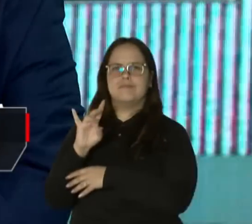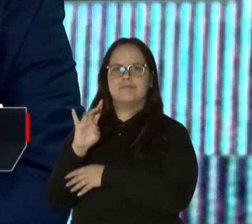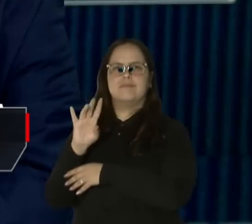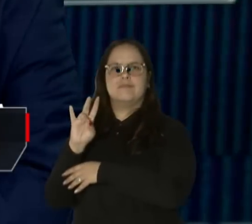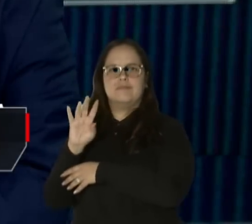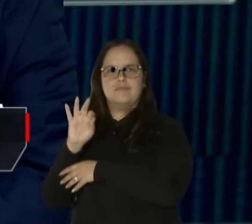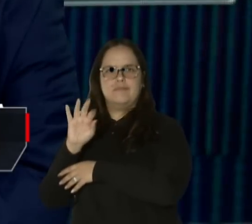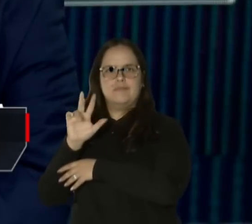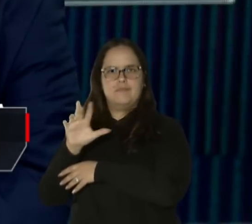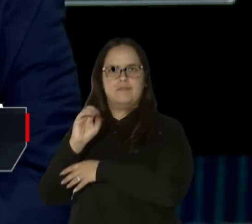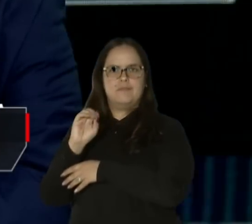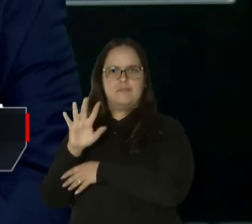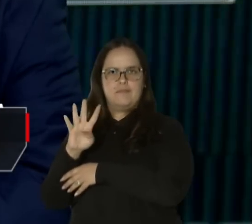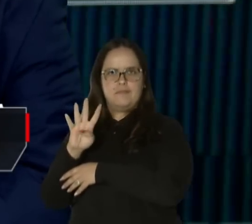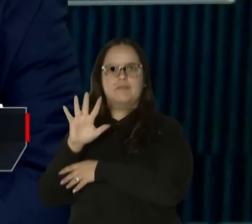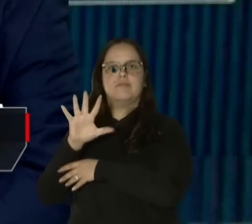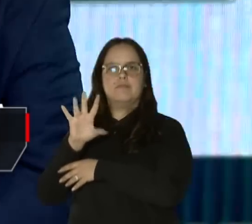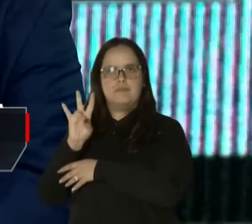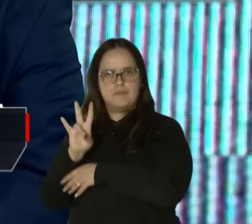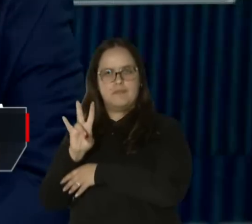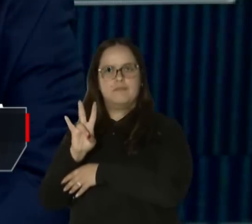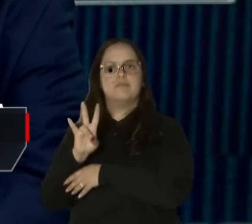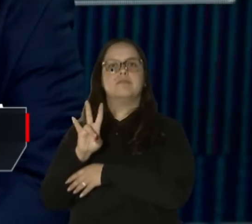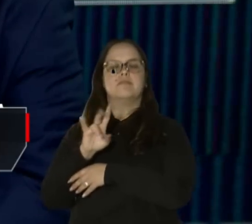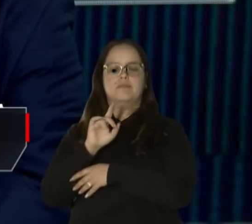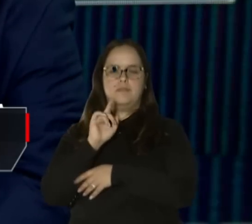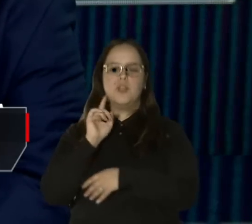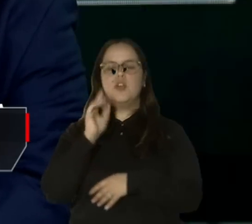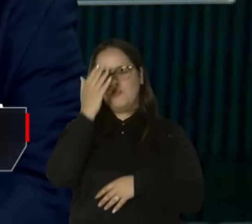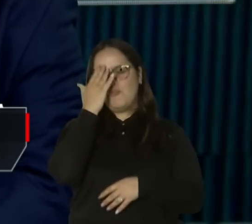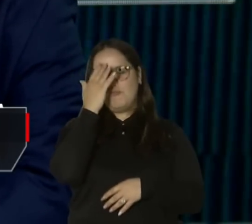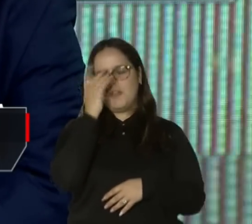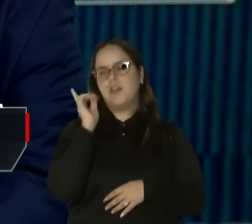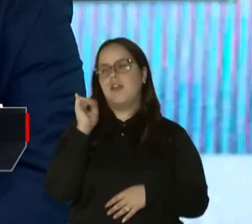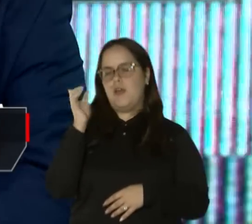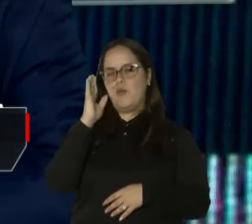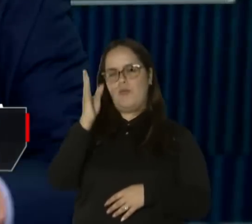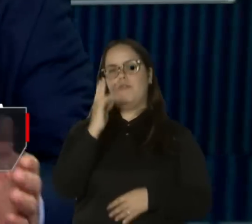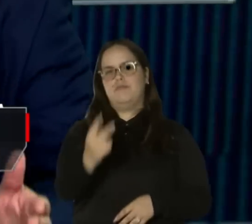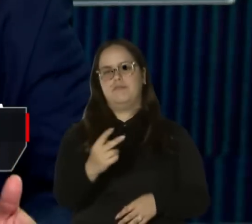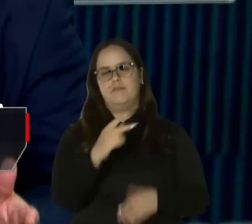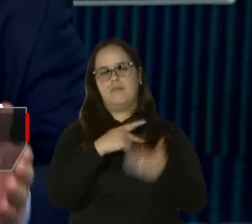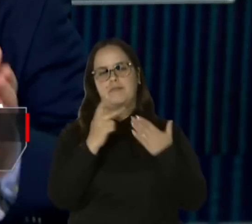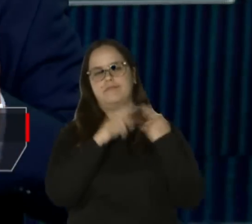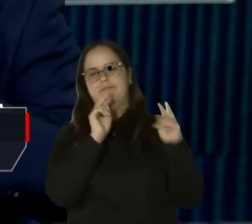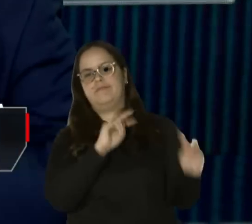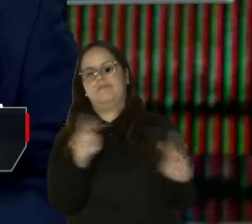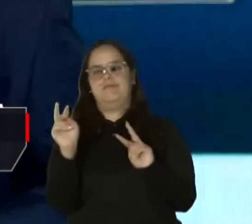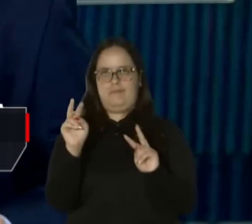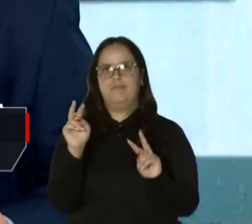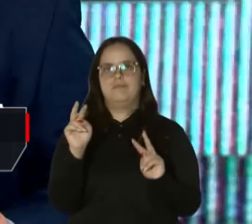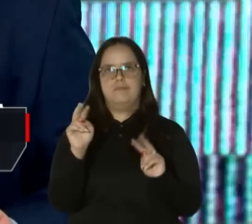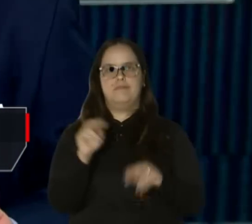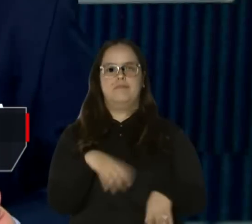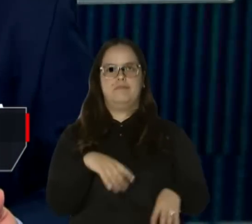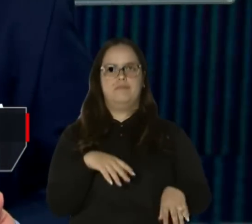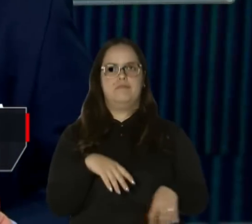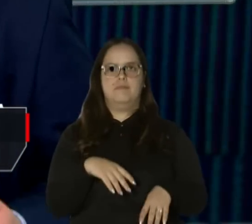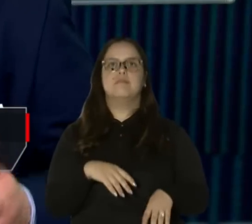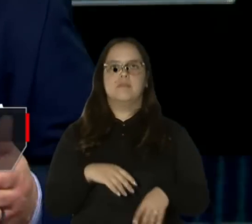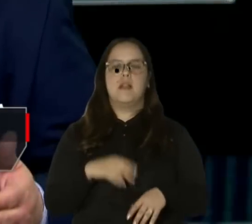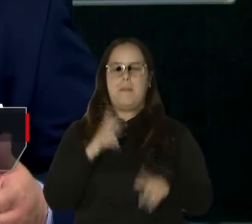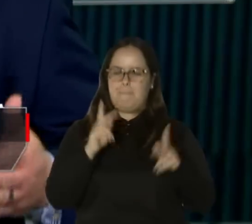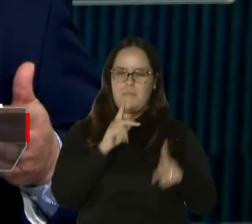-0457. Y yo sé que él va a ver este programa porque la experiencia no dicen que ellos ven este programa.